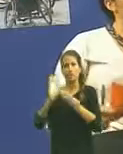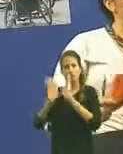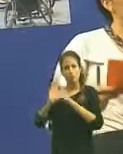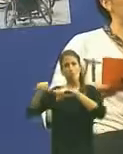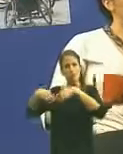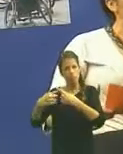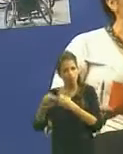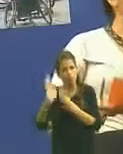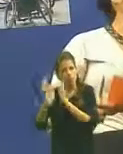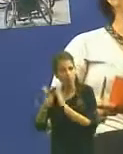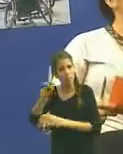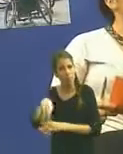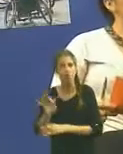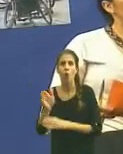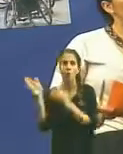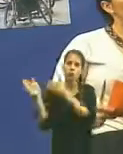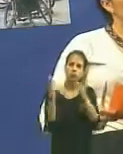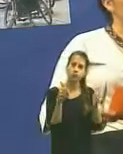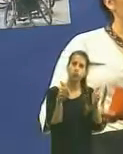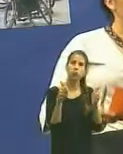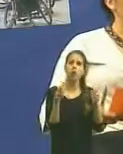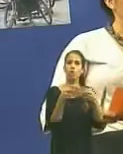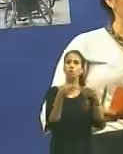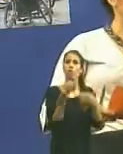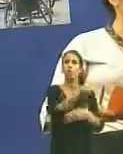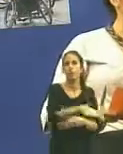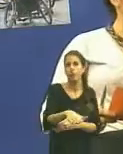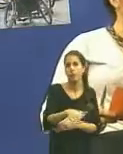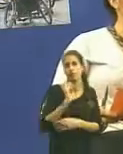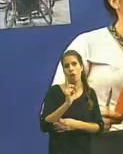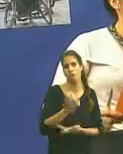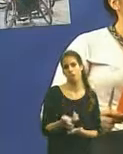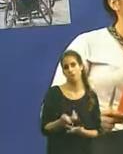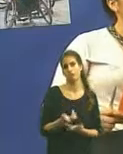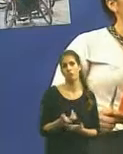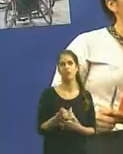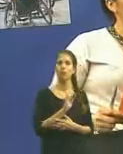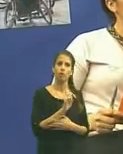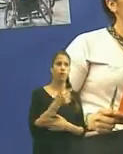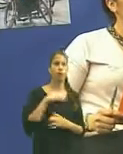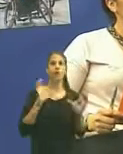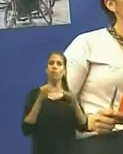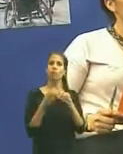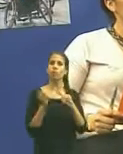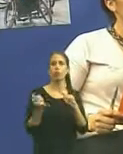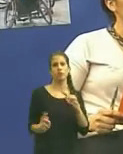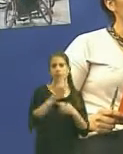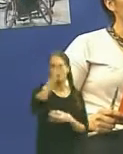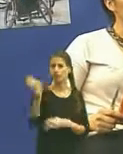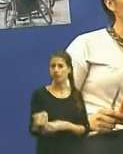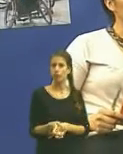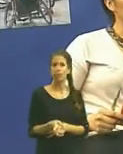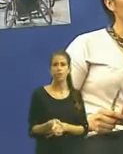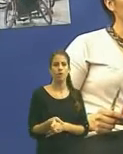de terapia con la familia o se dirige solamente al niño, al usuario? como equipo multidisciplinar y